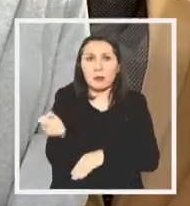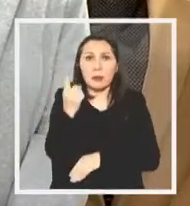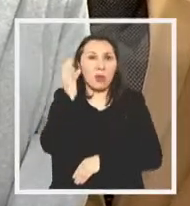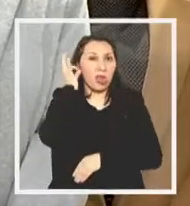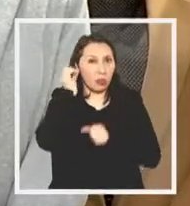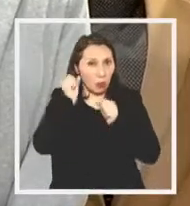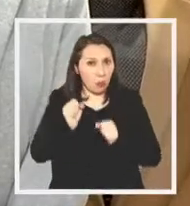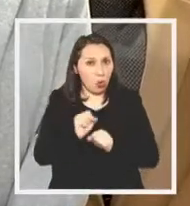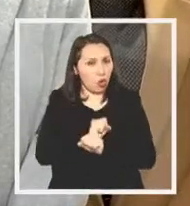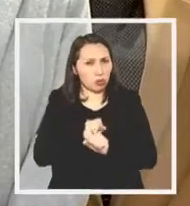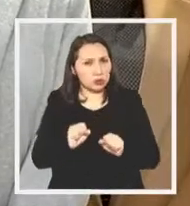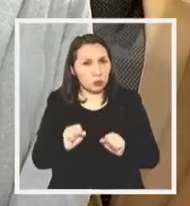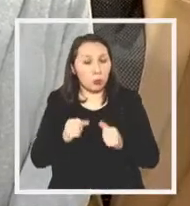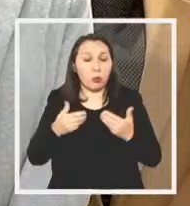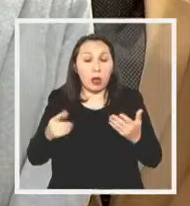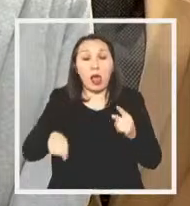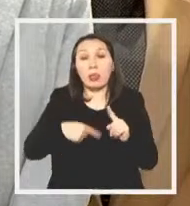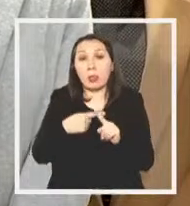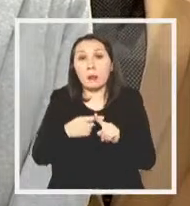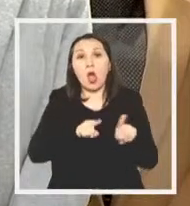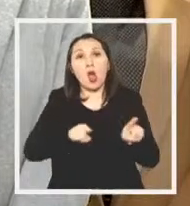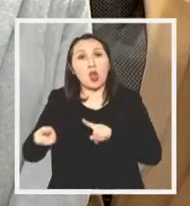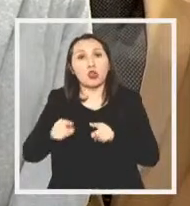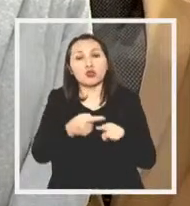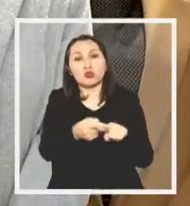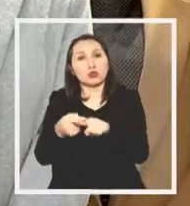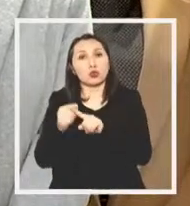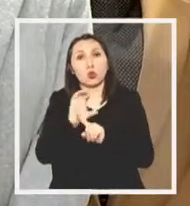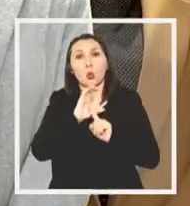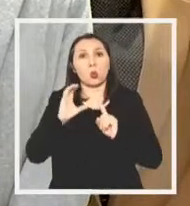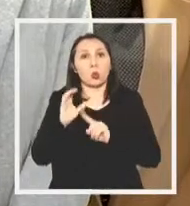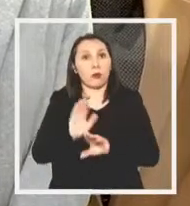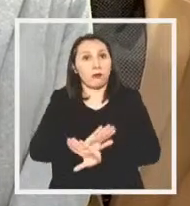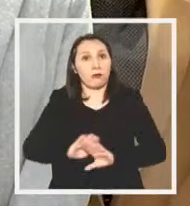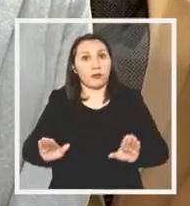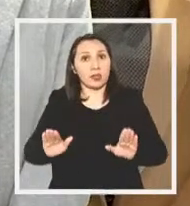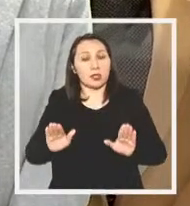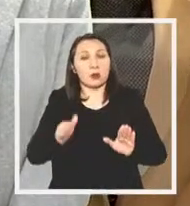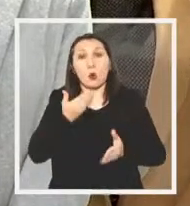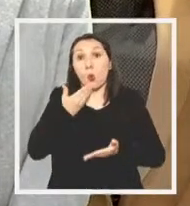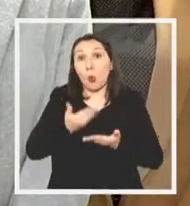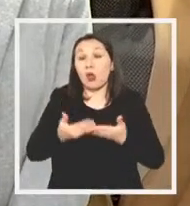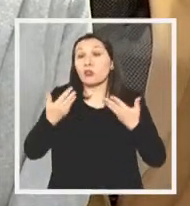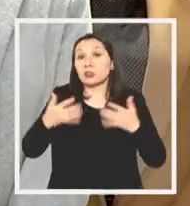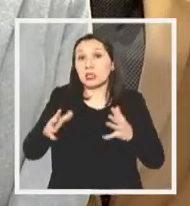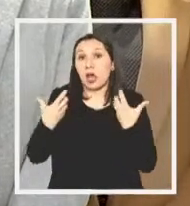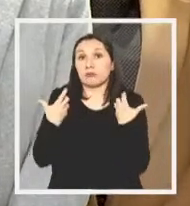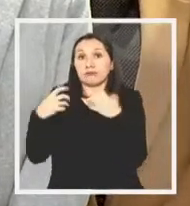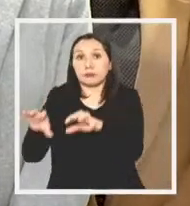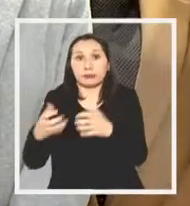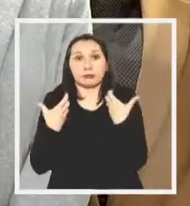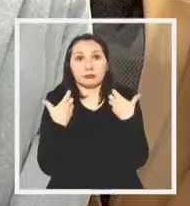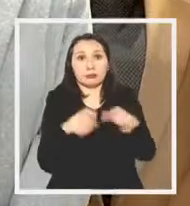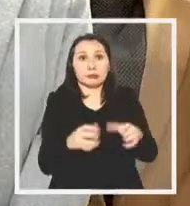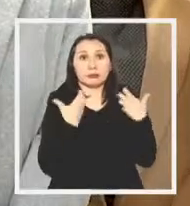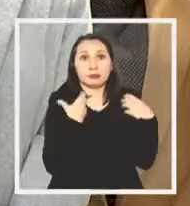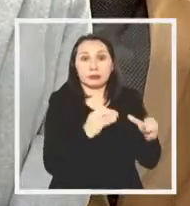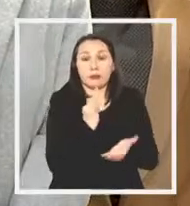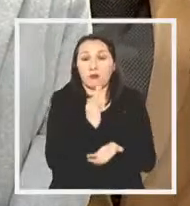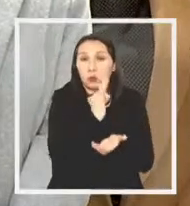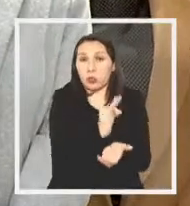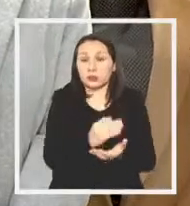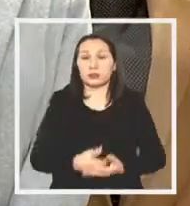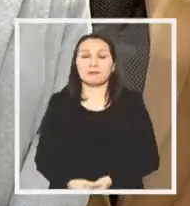la primera dama y además si la coordinación sociocultural termina con cuando ya se haya hecho el traspaso de las fundaciones